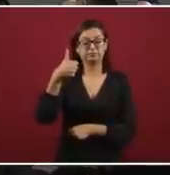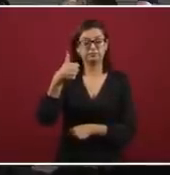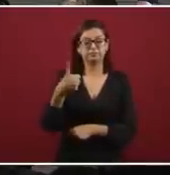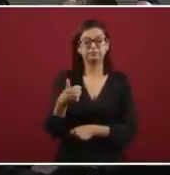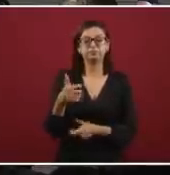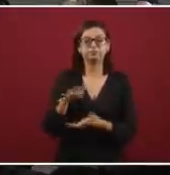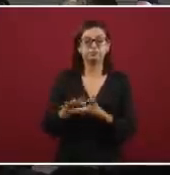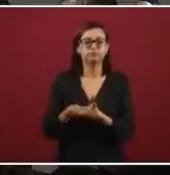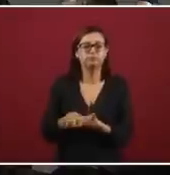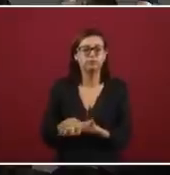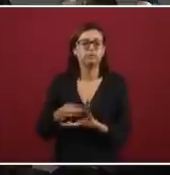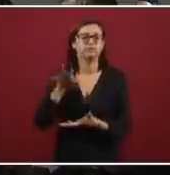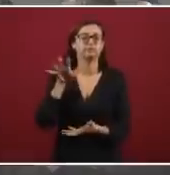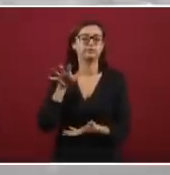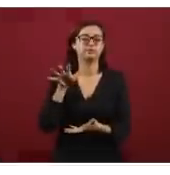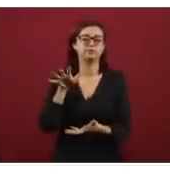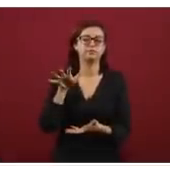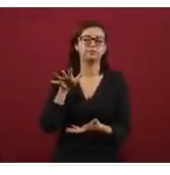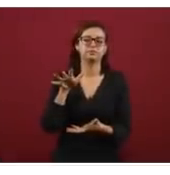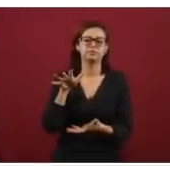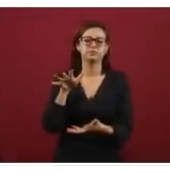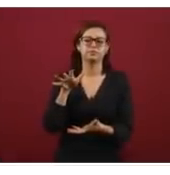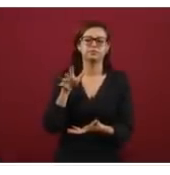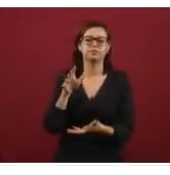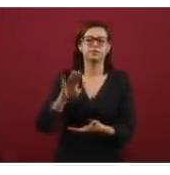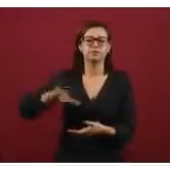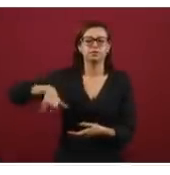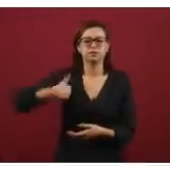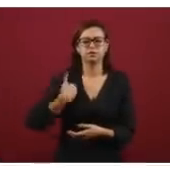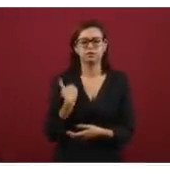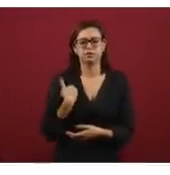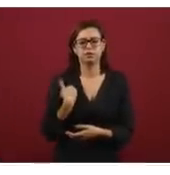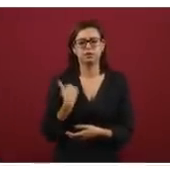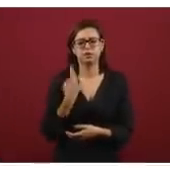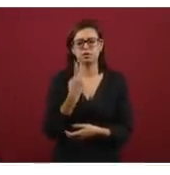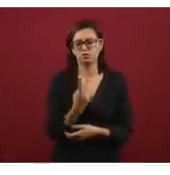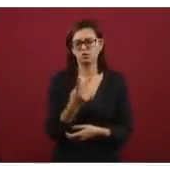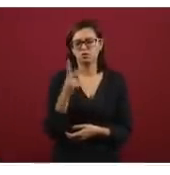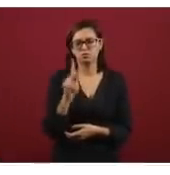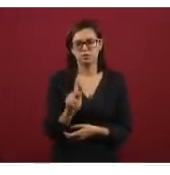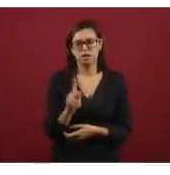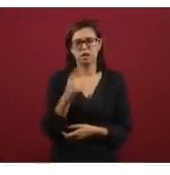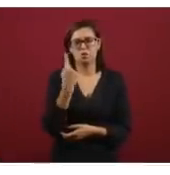un incremento en las reservas 2P y 1P.